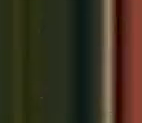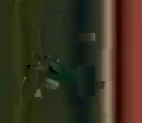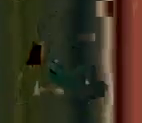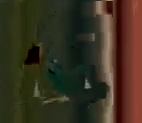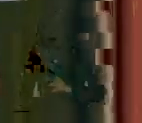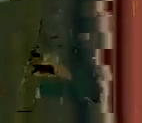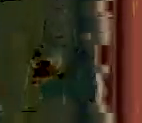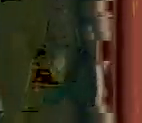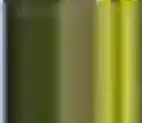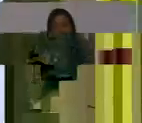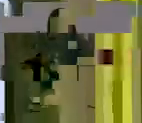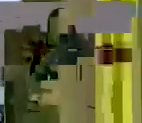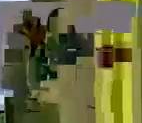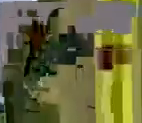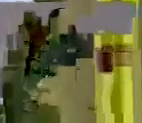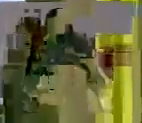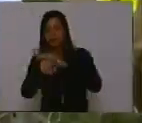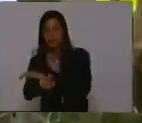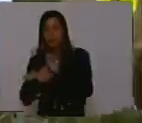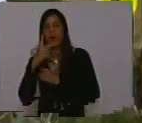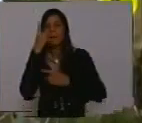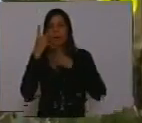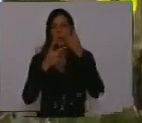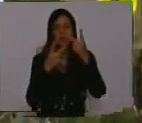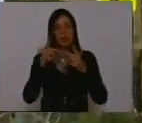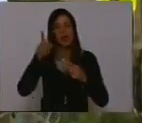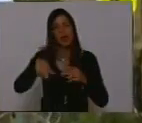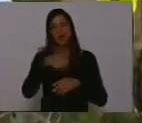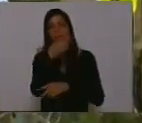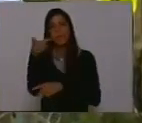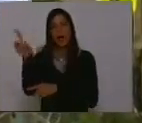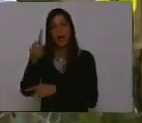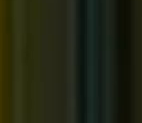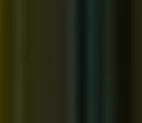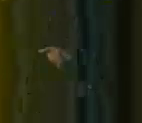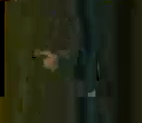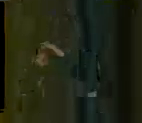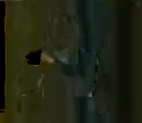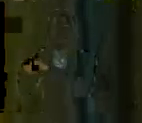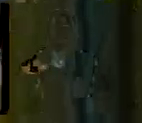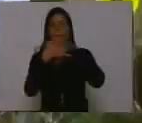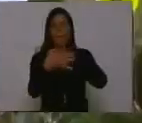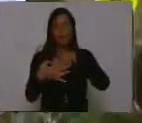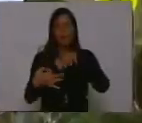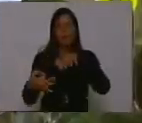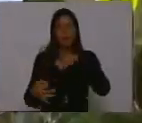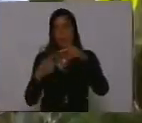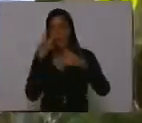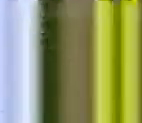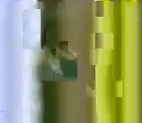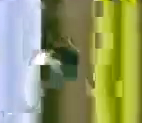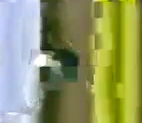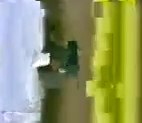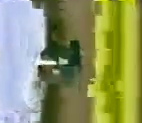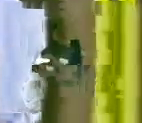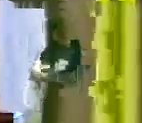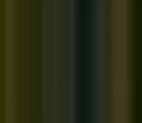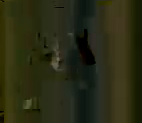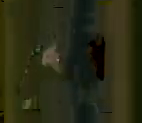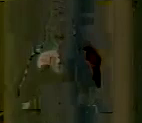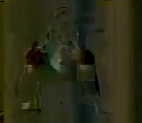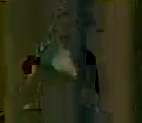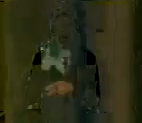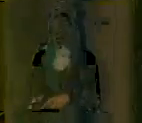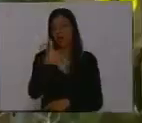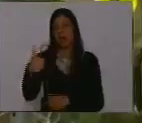barrio, vamos a la comunidad, vamos a la parroquia, al municipio, al estado, a la región, a discutir lo que nos corresponde